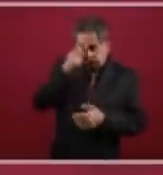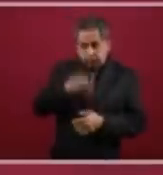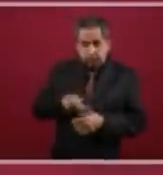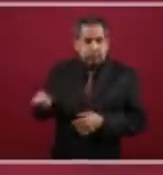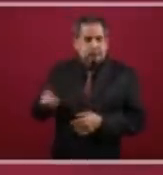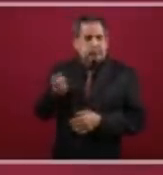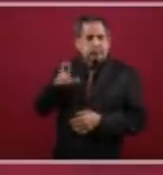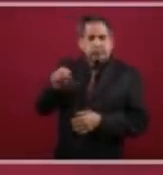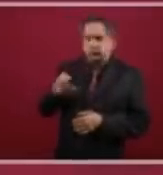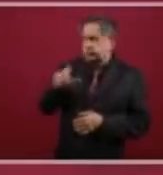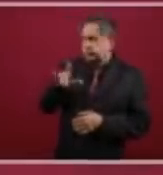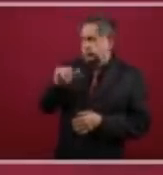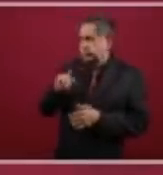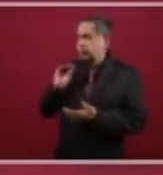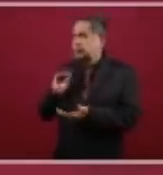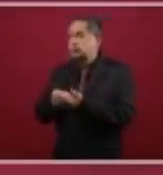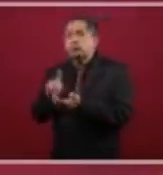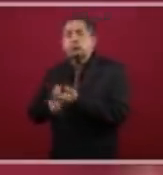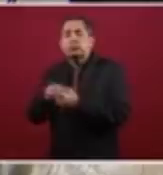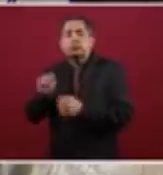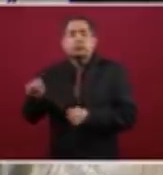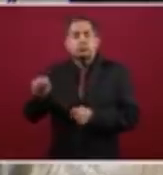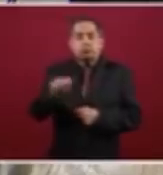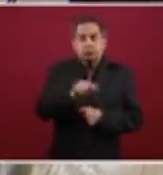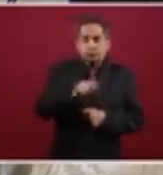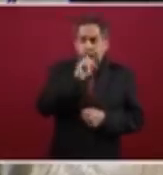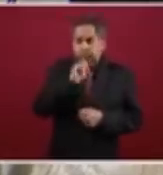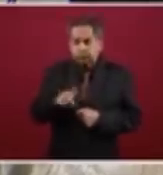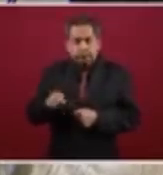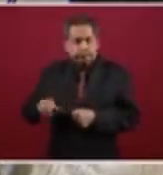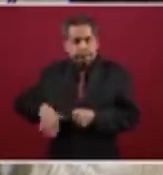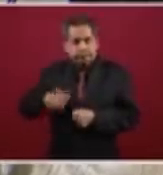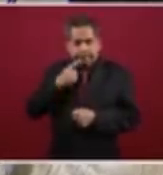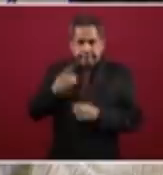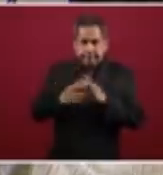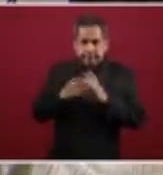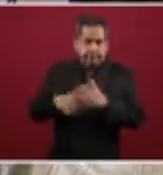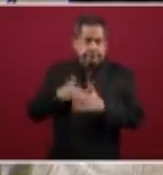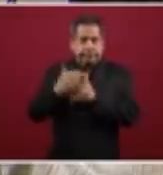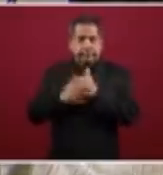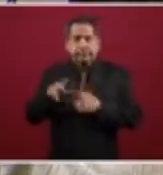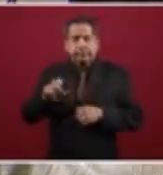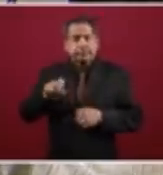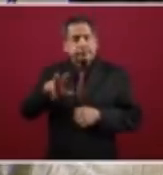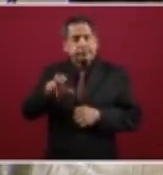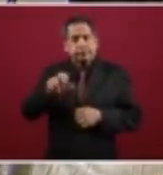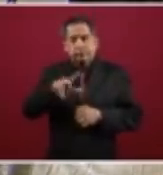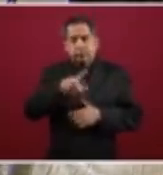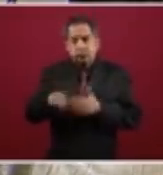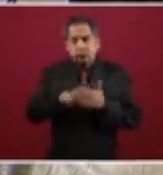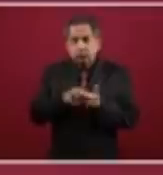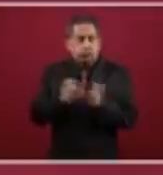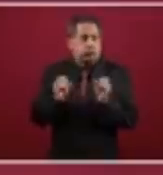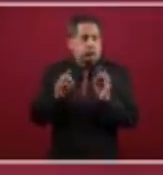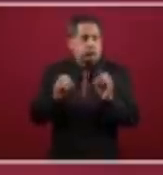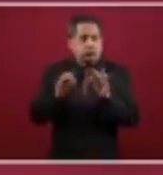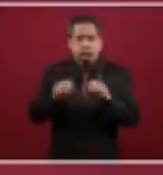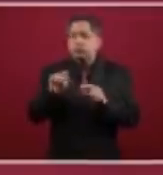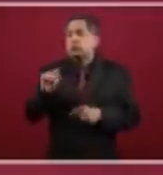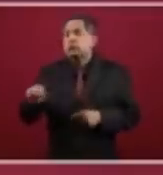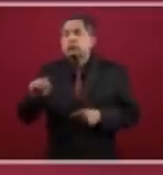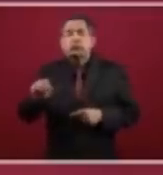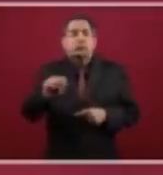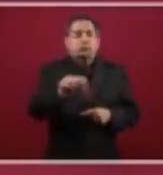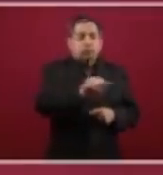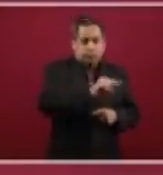doctora Claudia Sheinbaum, y también la delegada ha hecho un esfuerzo de colocar 28 centros integradores que los vamos a ir